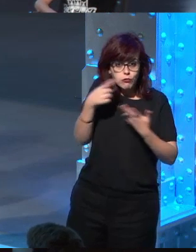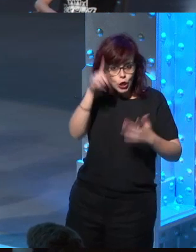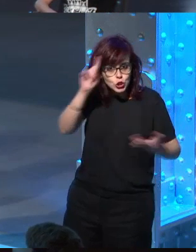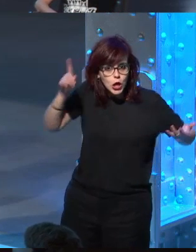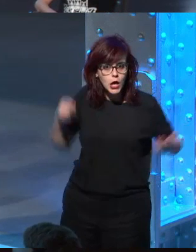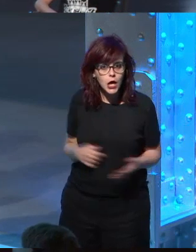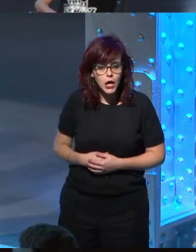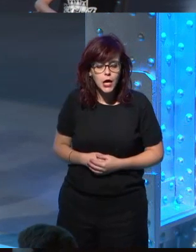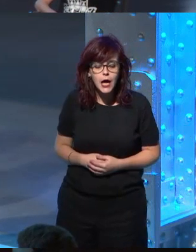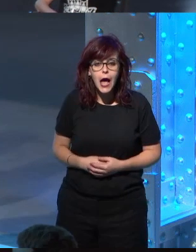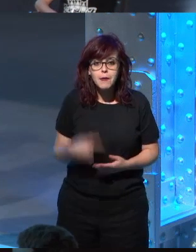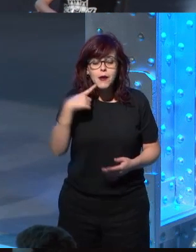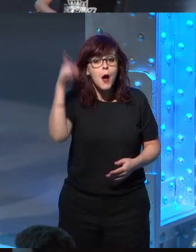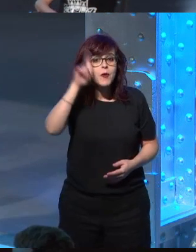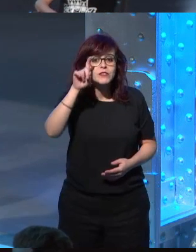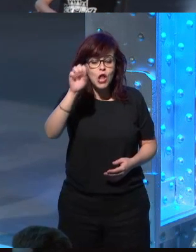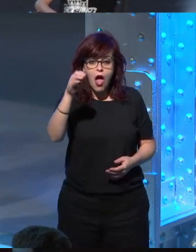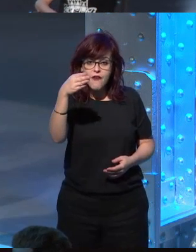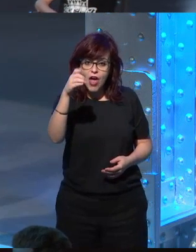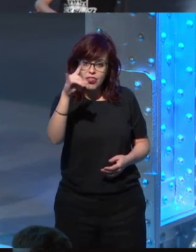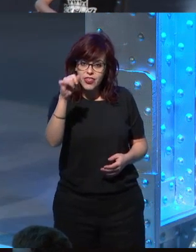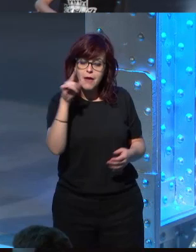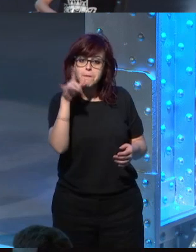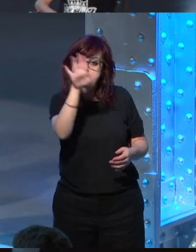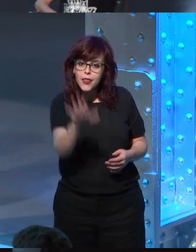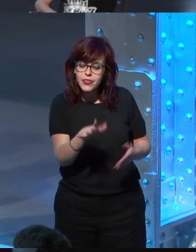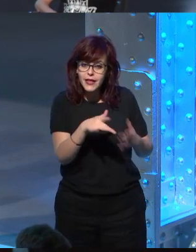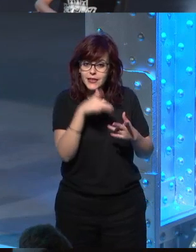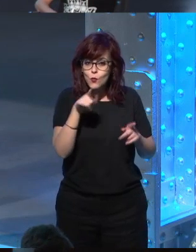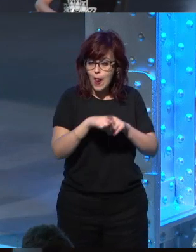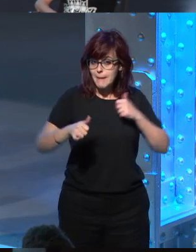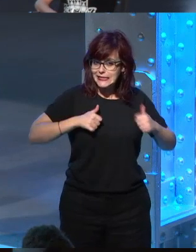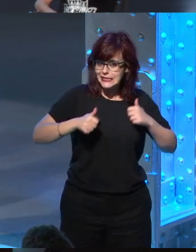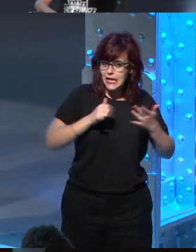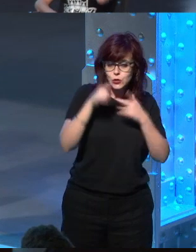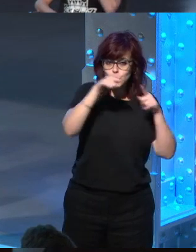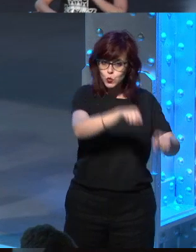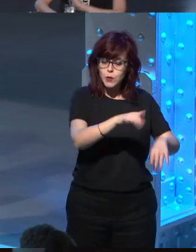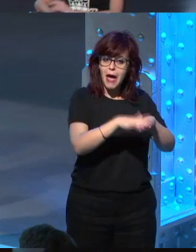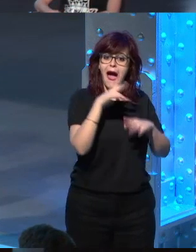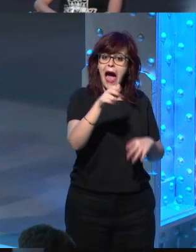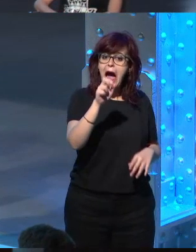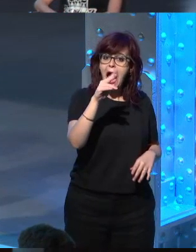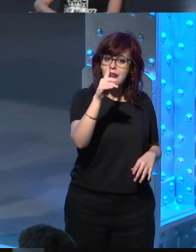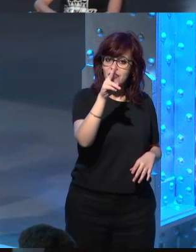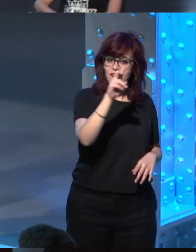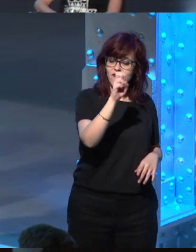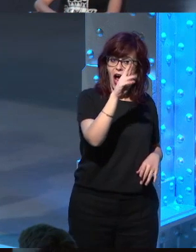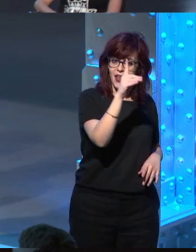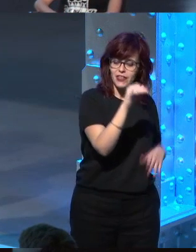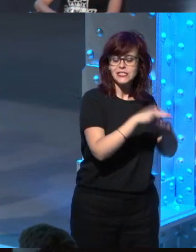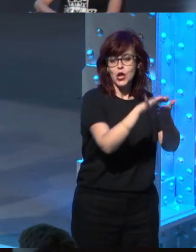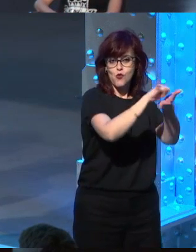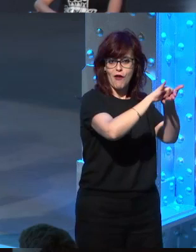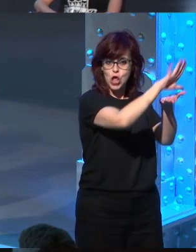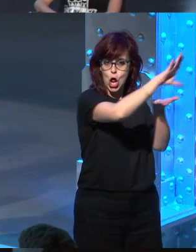Sí. Claro, pero es que antes el profesor Abadía prácticamente que se había inventado lo que eran... Se trajo los másters a España, que usted se fue a Harvard. Sí, no, que sí, que es sí. que esto eso- es una historia que a mí me gusta